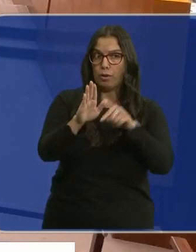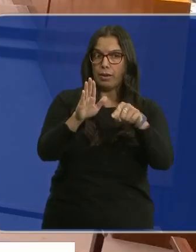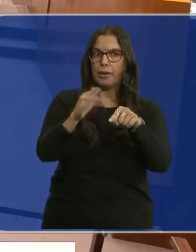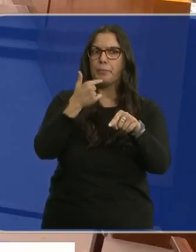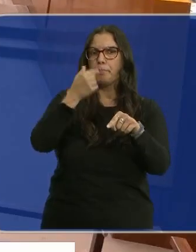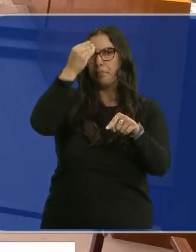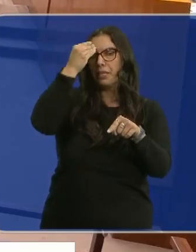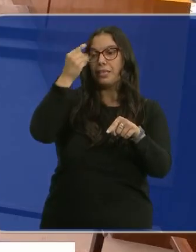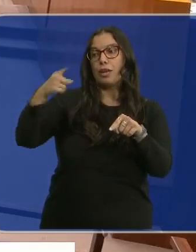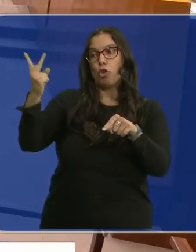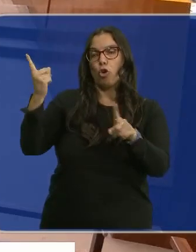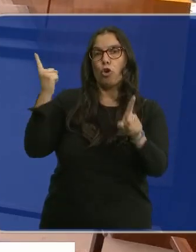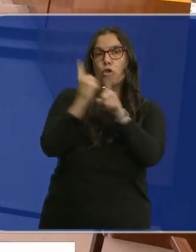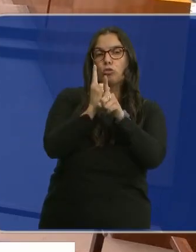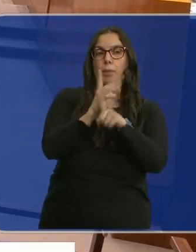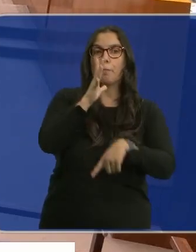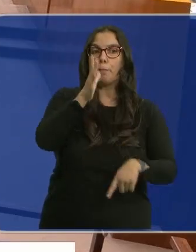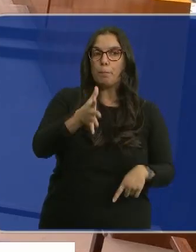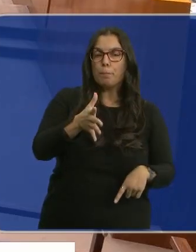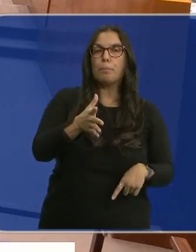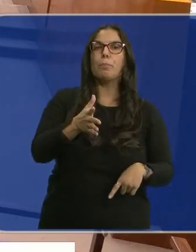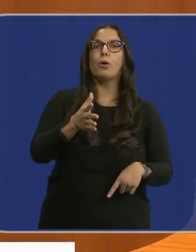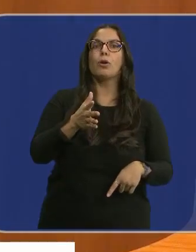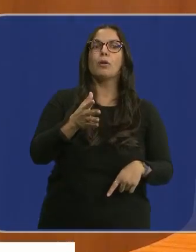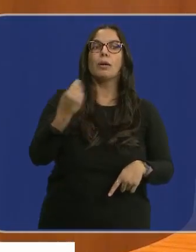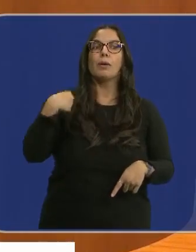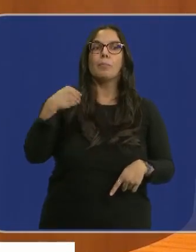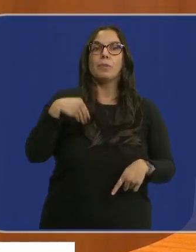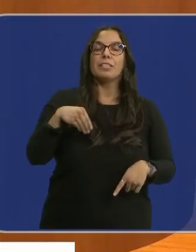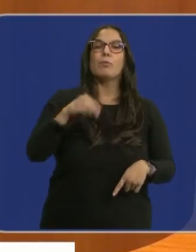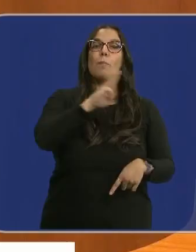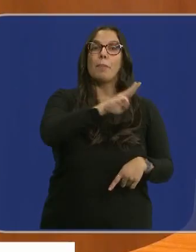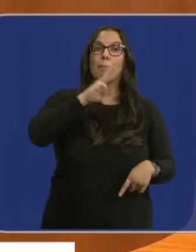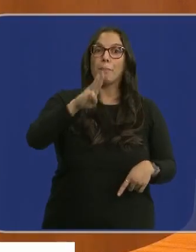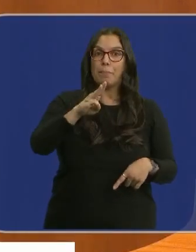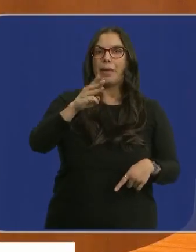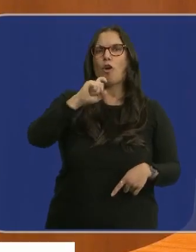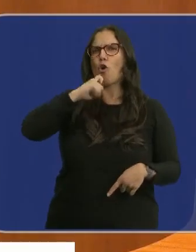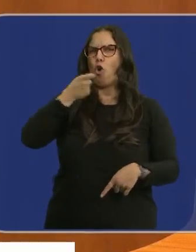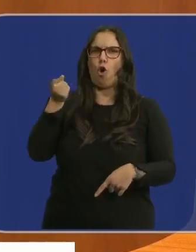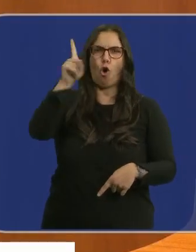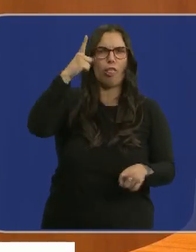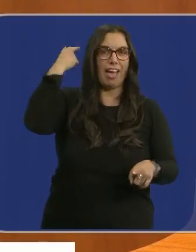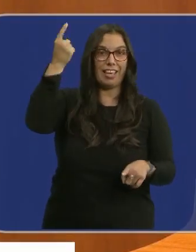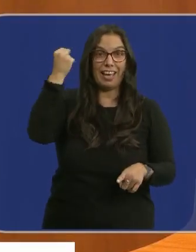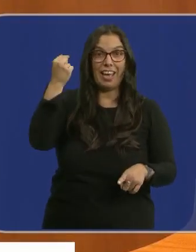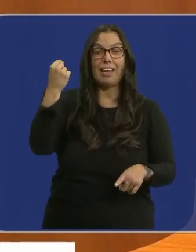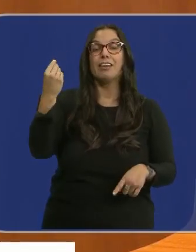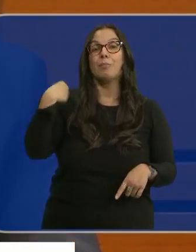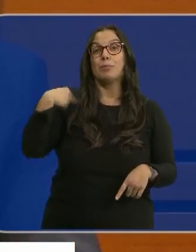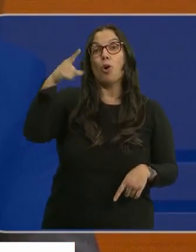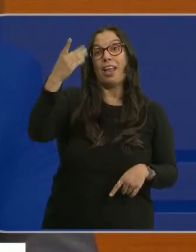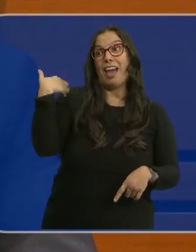propuesta, cree que el rechazo se debe al odio del PP por el procurador Francisco Igea, que fue quien presentó por primera vez el texto cuando